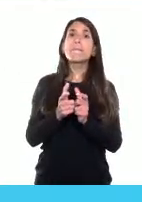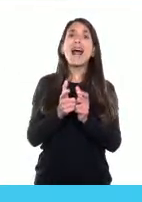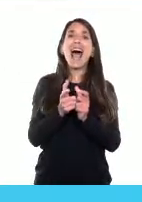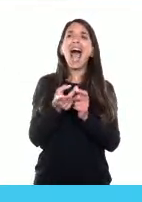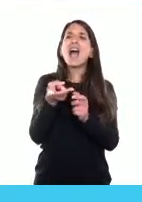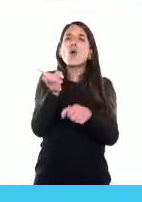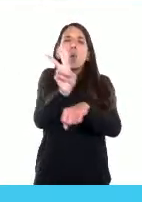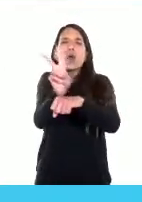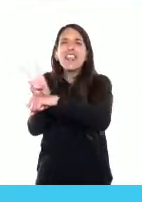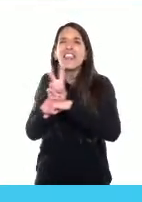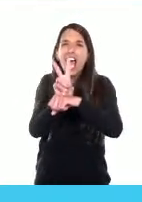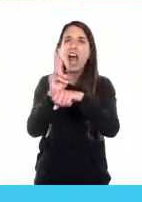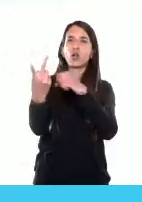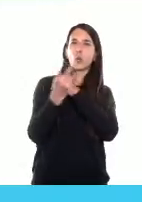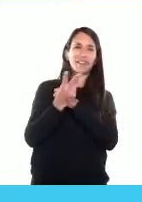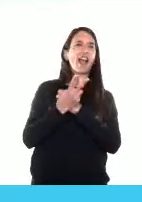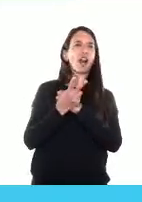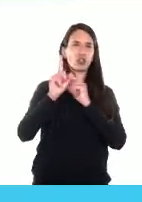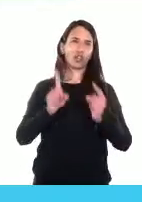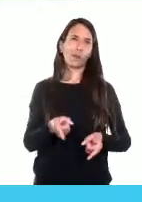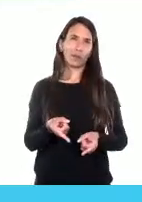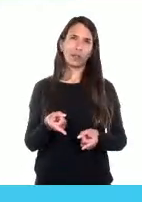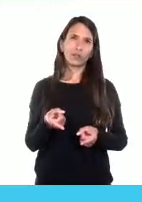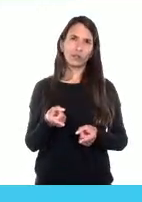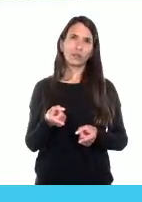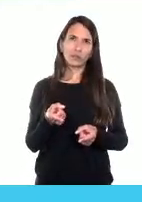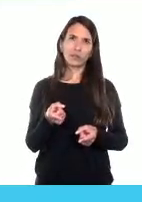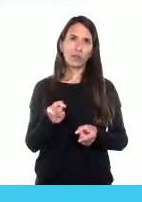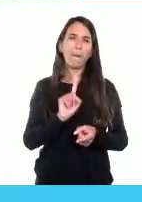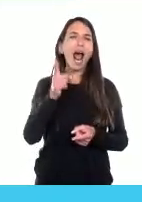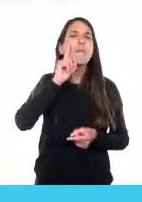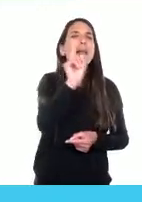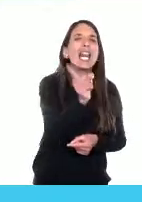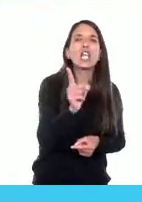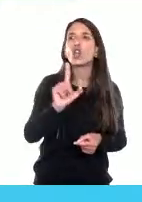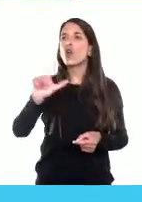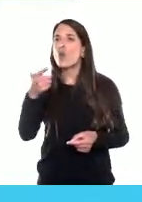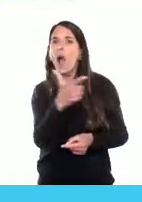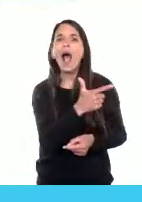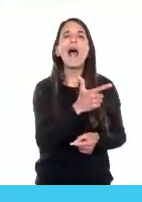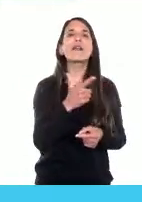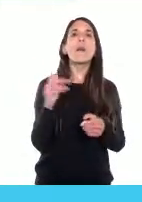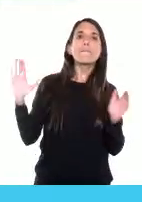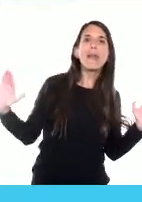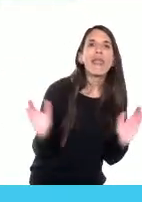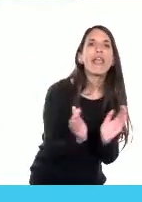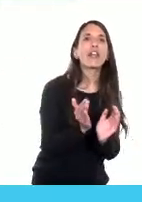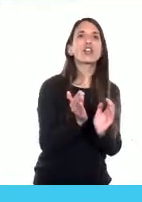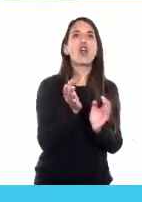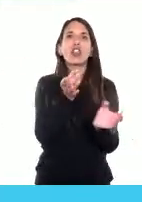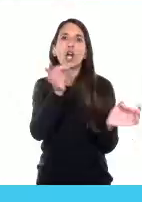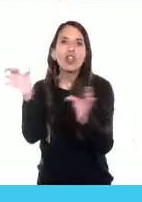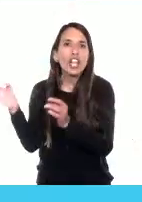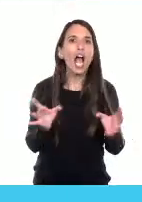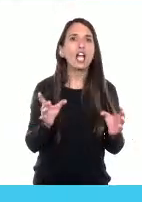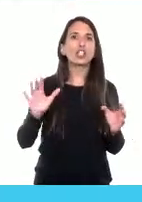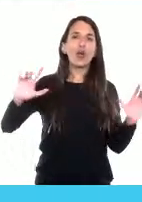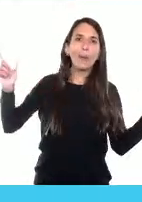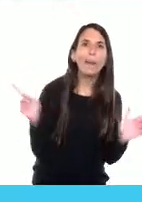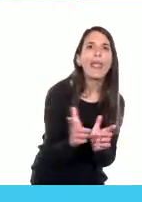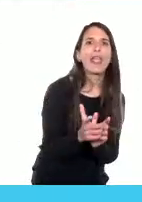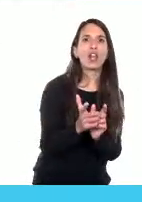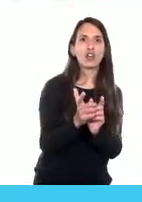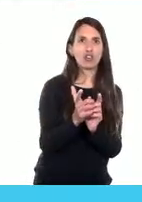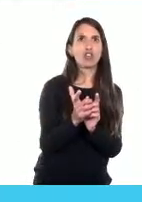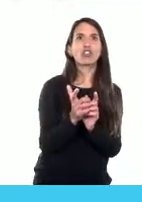inconvenientes a quienes se tengan que presentar y poder cumplir también con el deber cívico que así corresponde de ser autoridades de